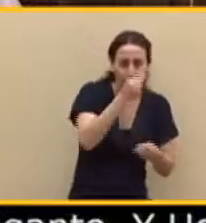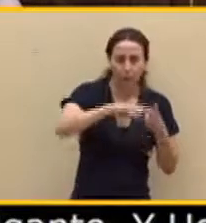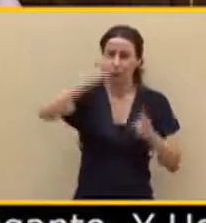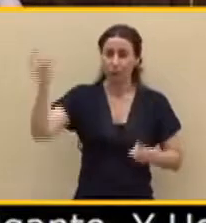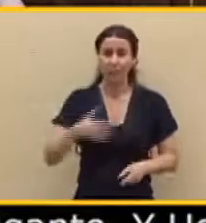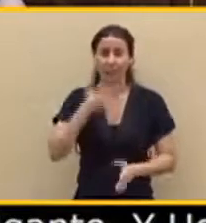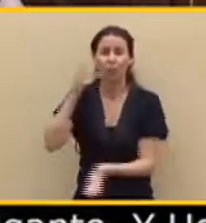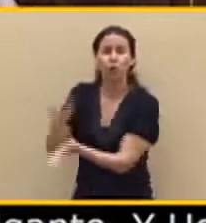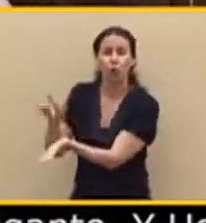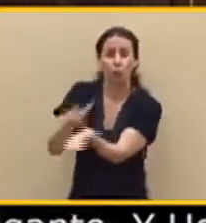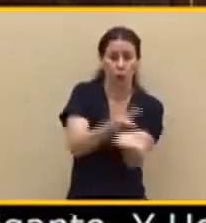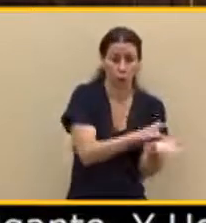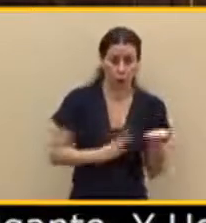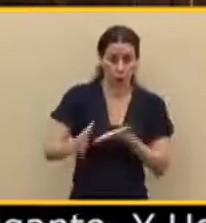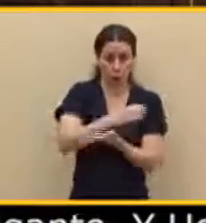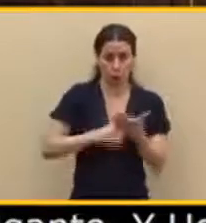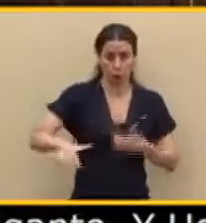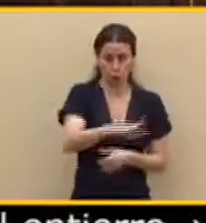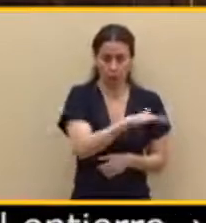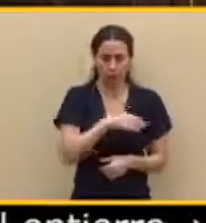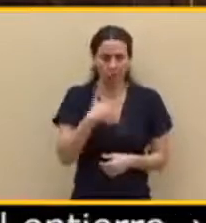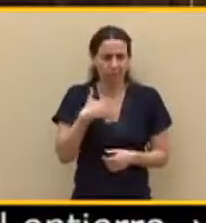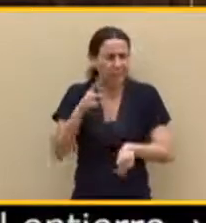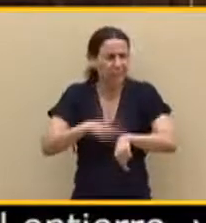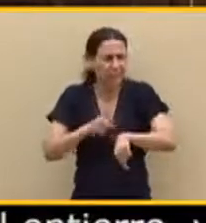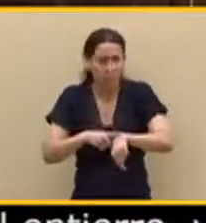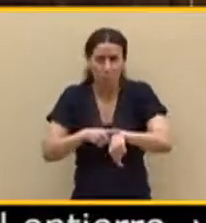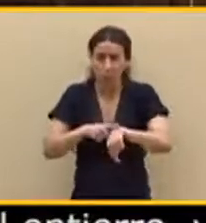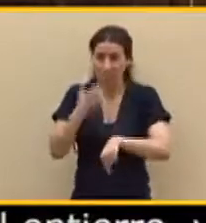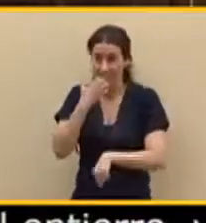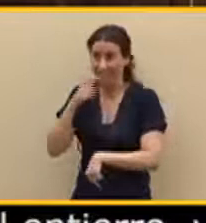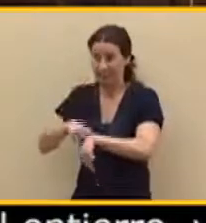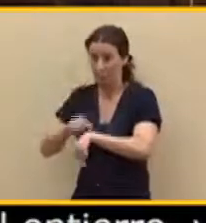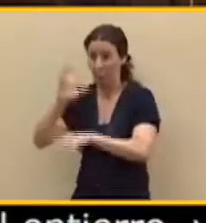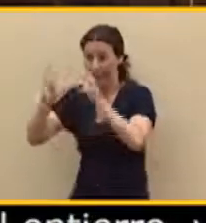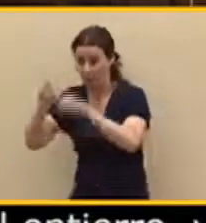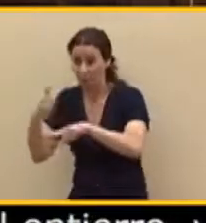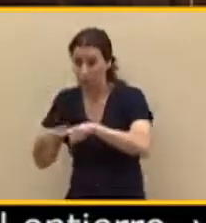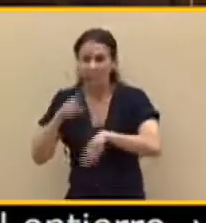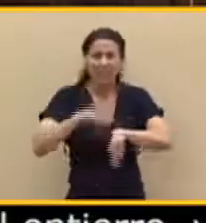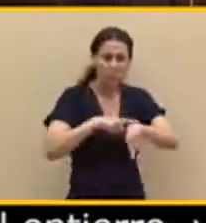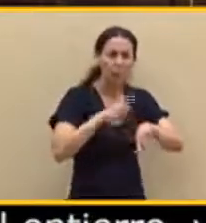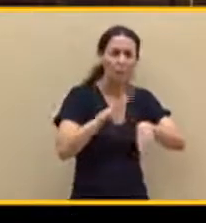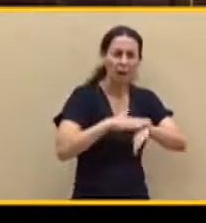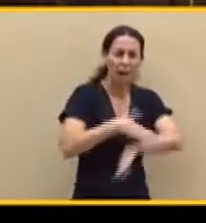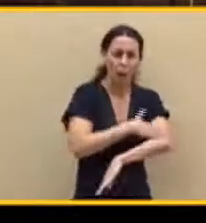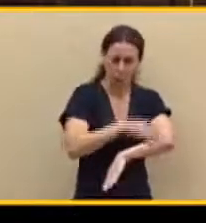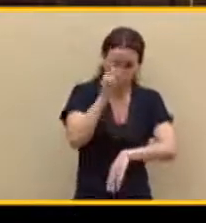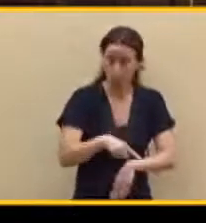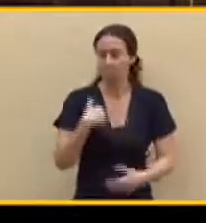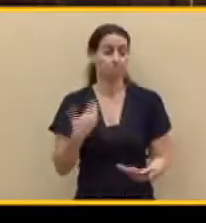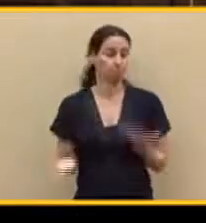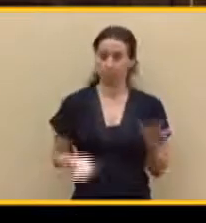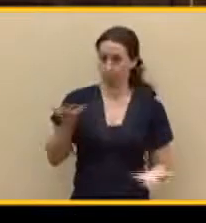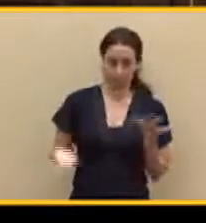tiempo para gobernar después de tanto delinquir. Y miren, normalmente ninguna intervención parlamentaria recoge los casos de corrupción en